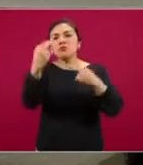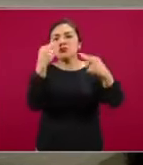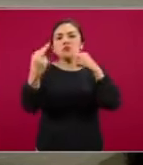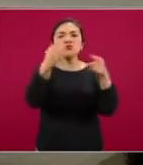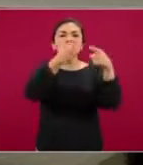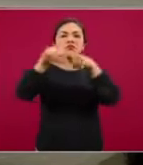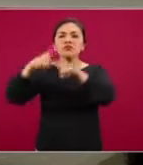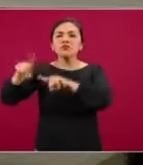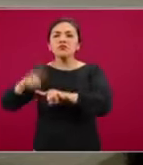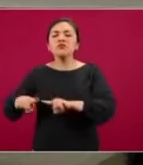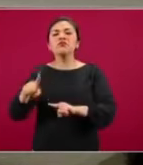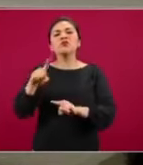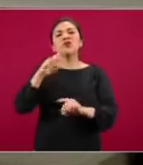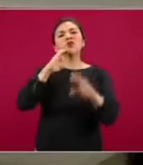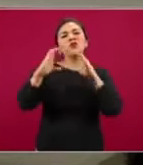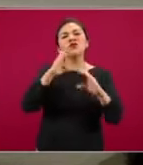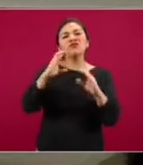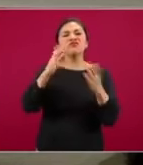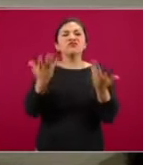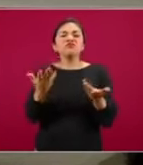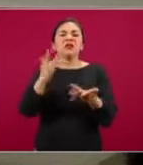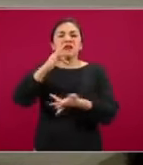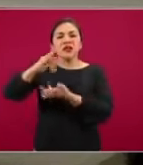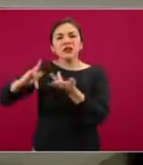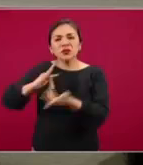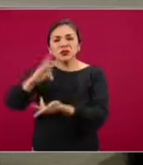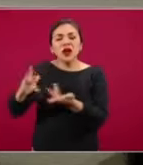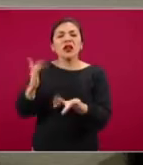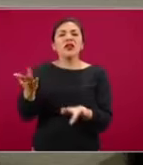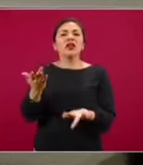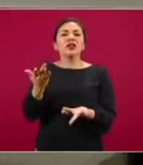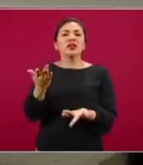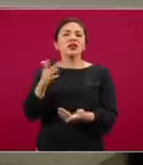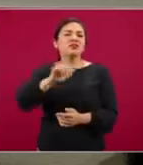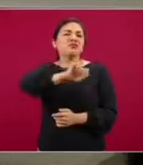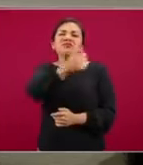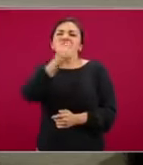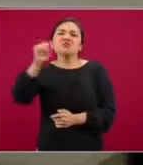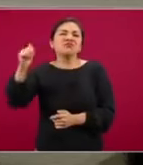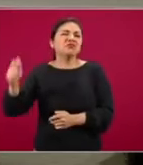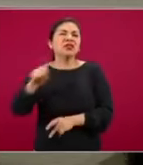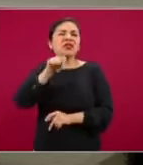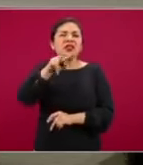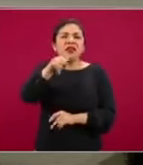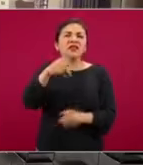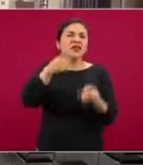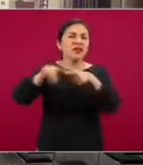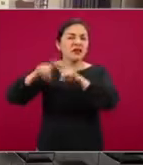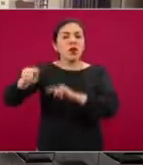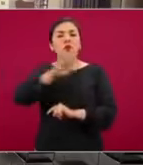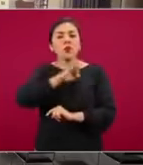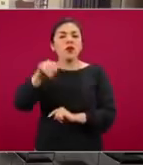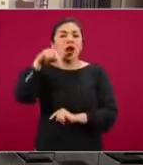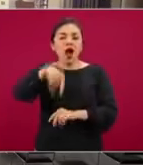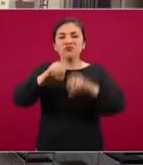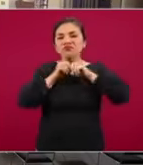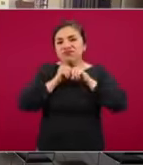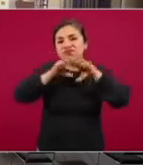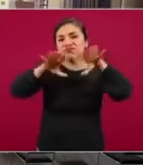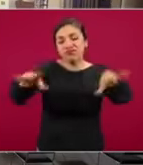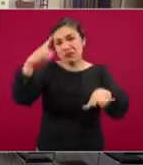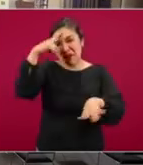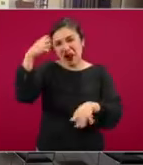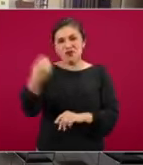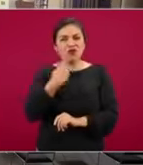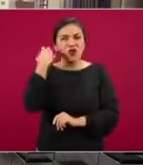los diferentes medios de comunicación, redes sociales y otros productos interactivos a través de los cuales se transmite